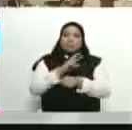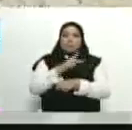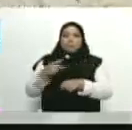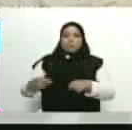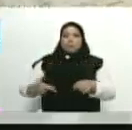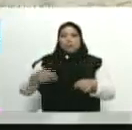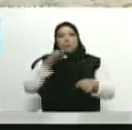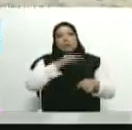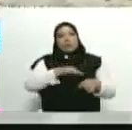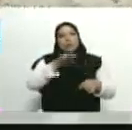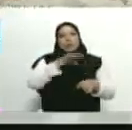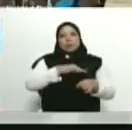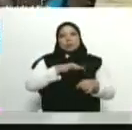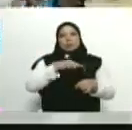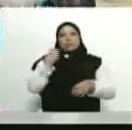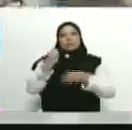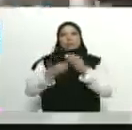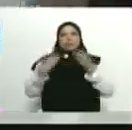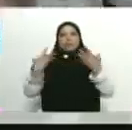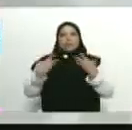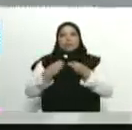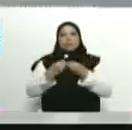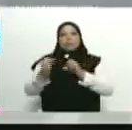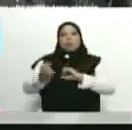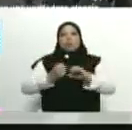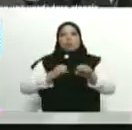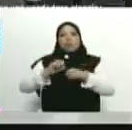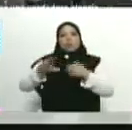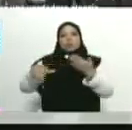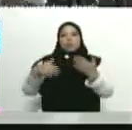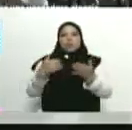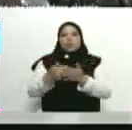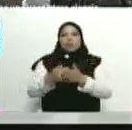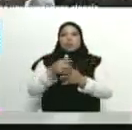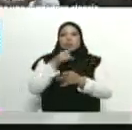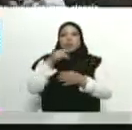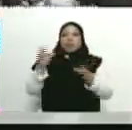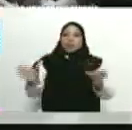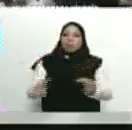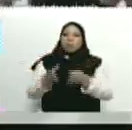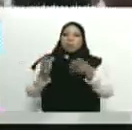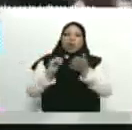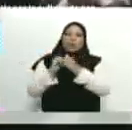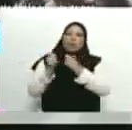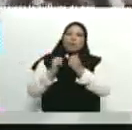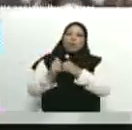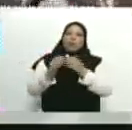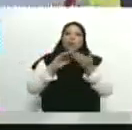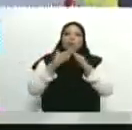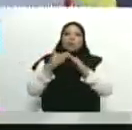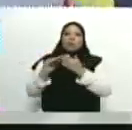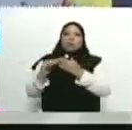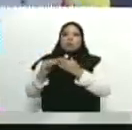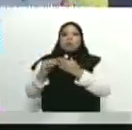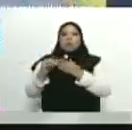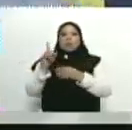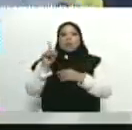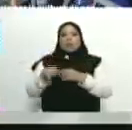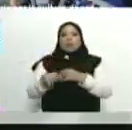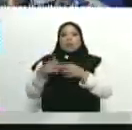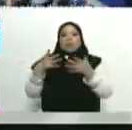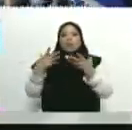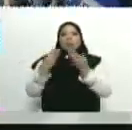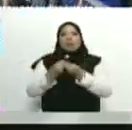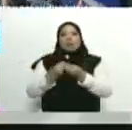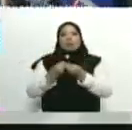Social y Territorial, y quienes me acompañan, bueno, del Movimiento Nacional de Recreadores, promotores deportivos comunitarios, en el caso de Gustavo, la compañera